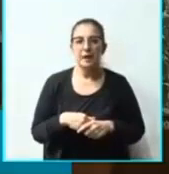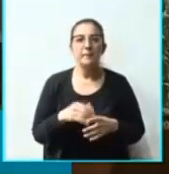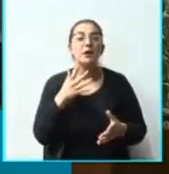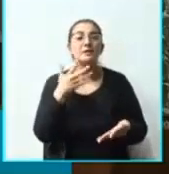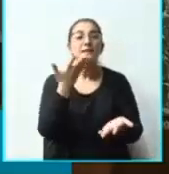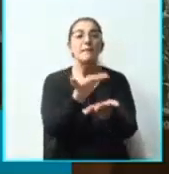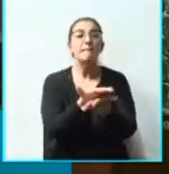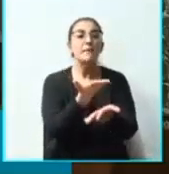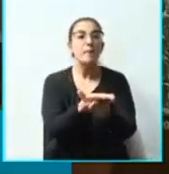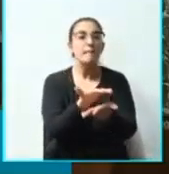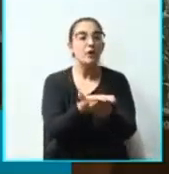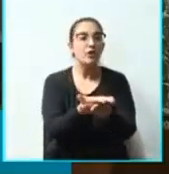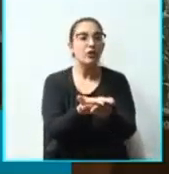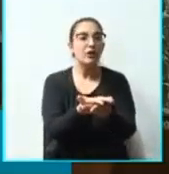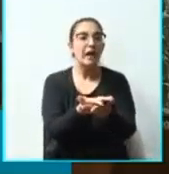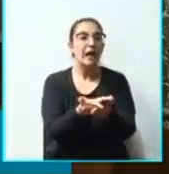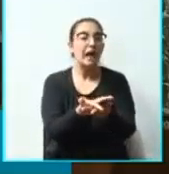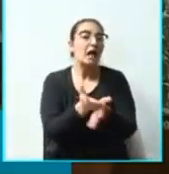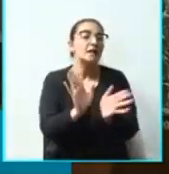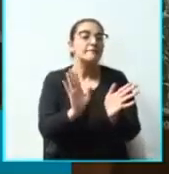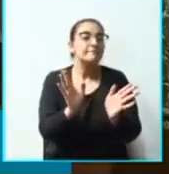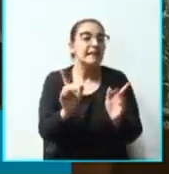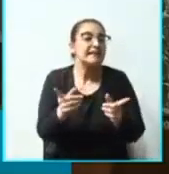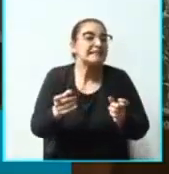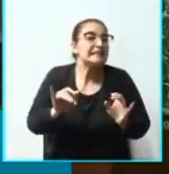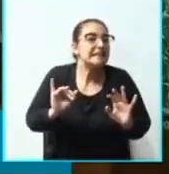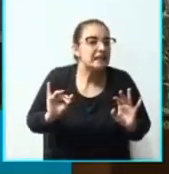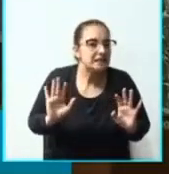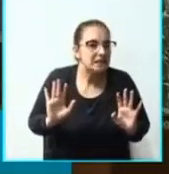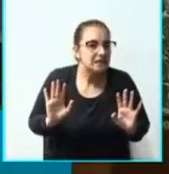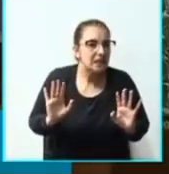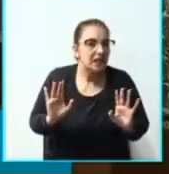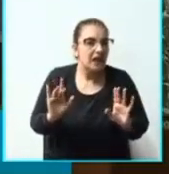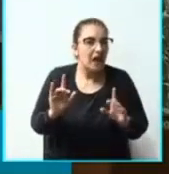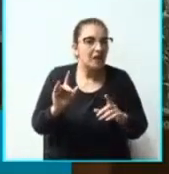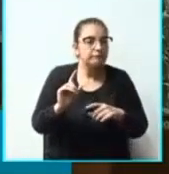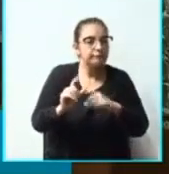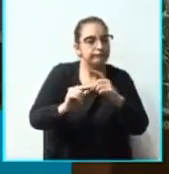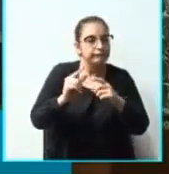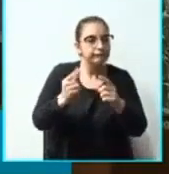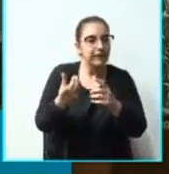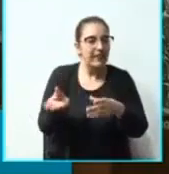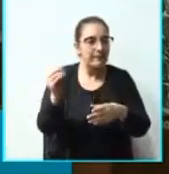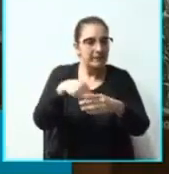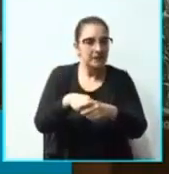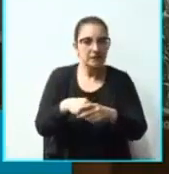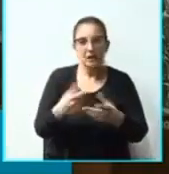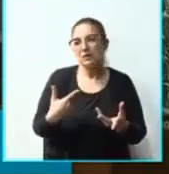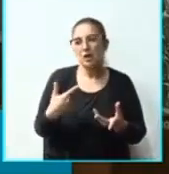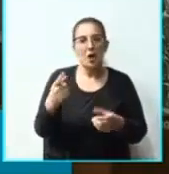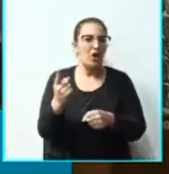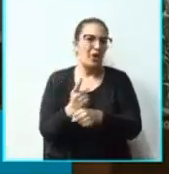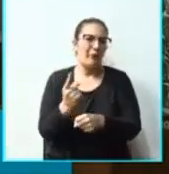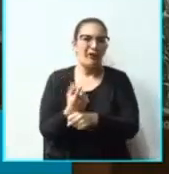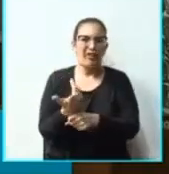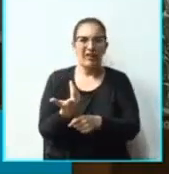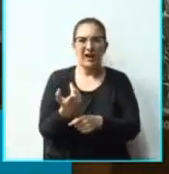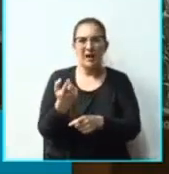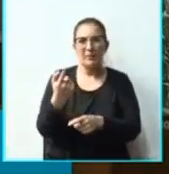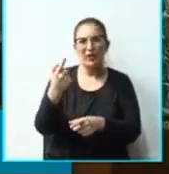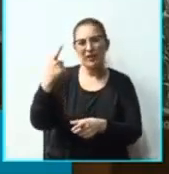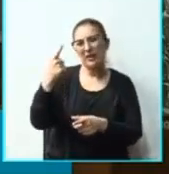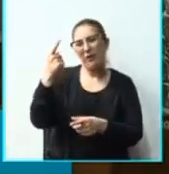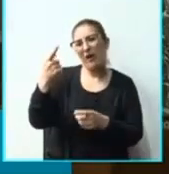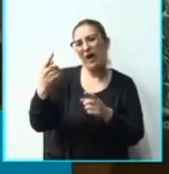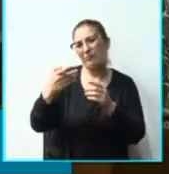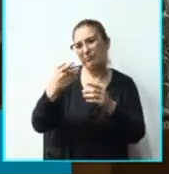propondrá en caso de ser necesario instancias adicionales de participación. Nosotros creemos que no podemos ir a las típicas audiencias